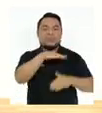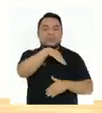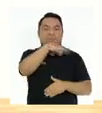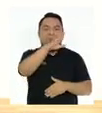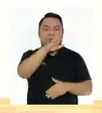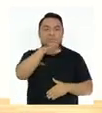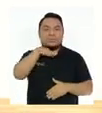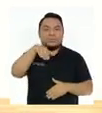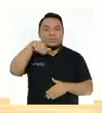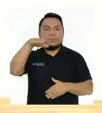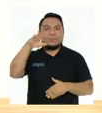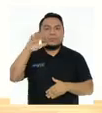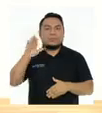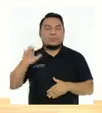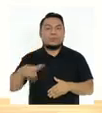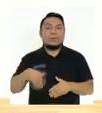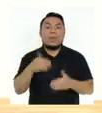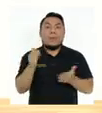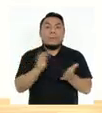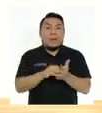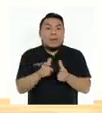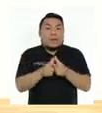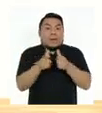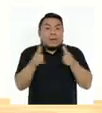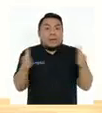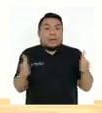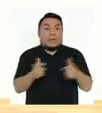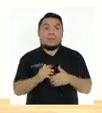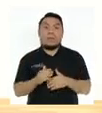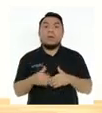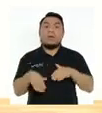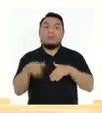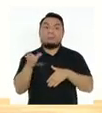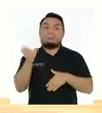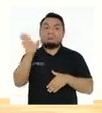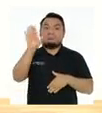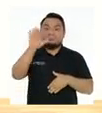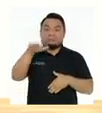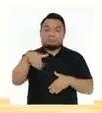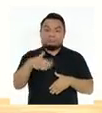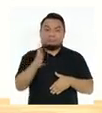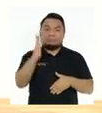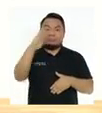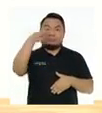Ajá, quizás más grande